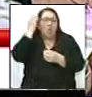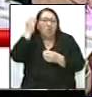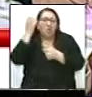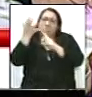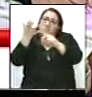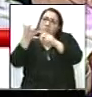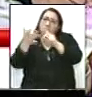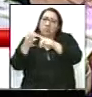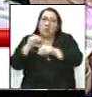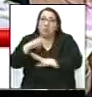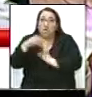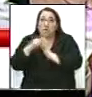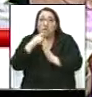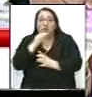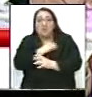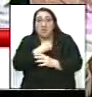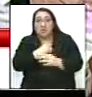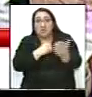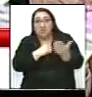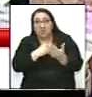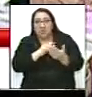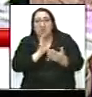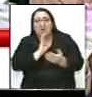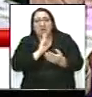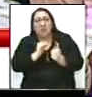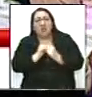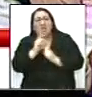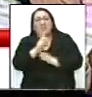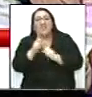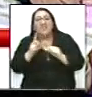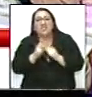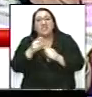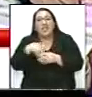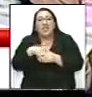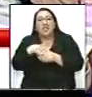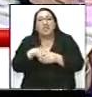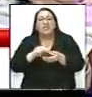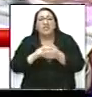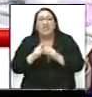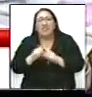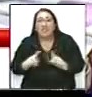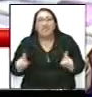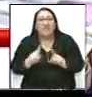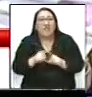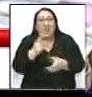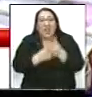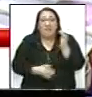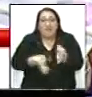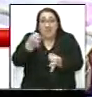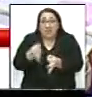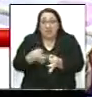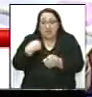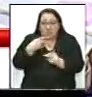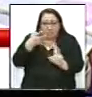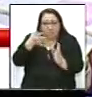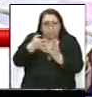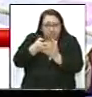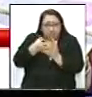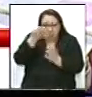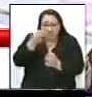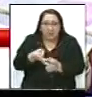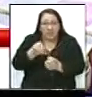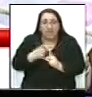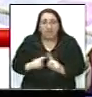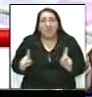los proyectos del Ejecutivo se hablan de distritos electorales distintos a los que la realidad ha evidenciado según la